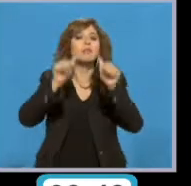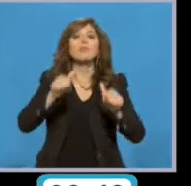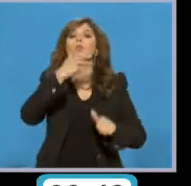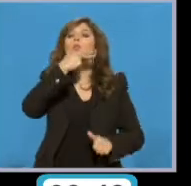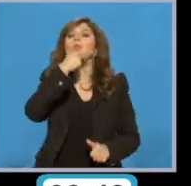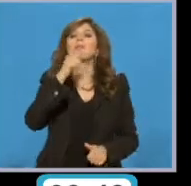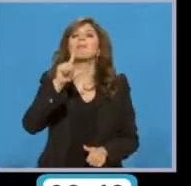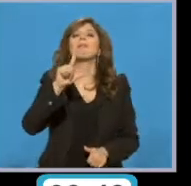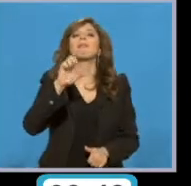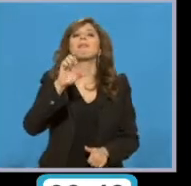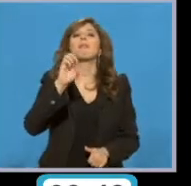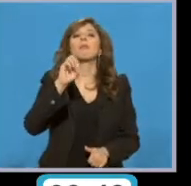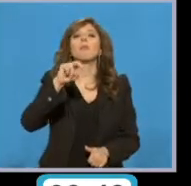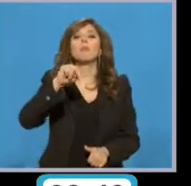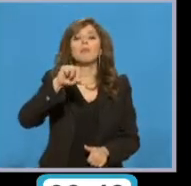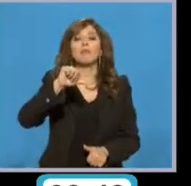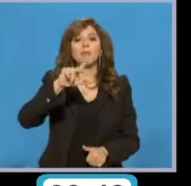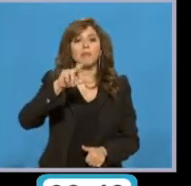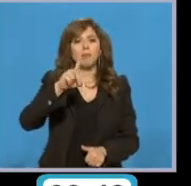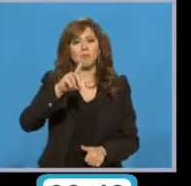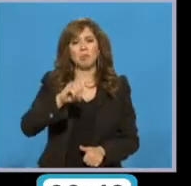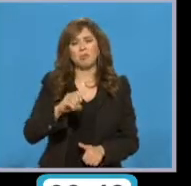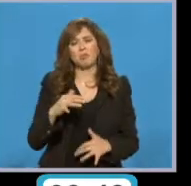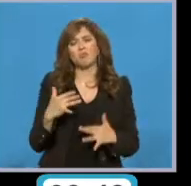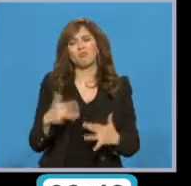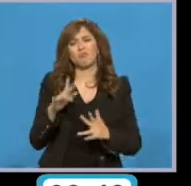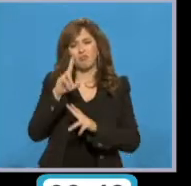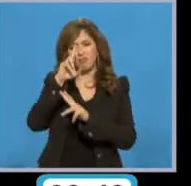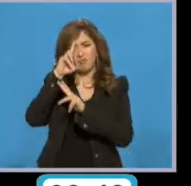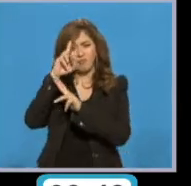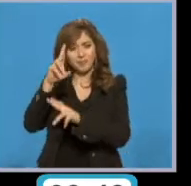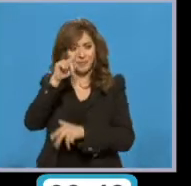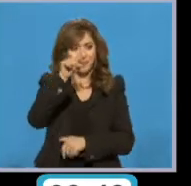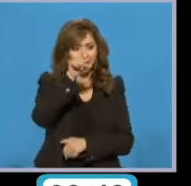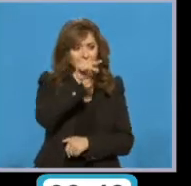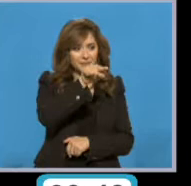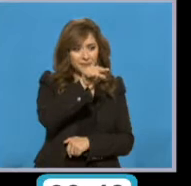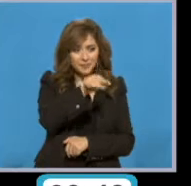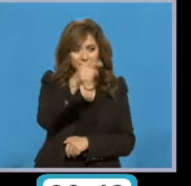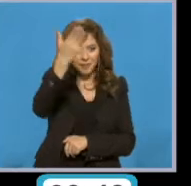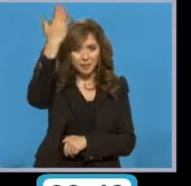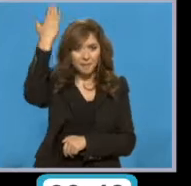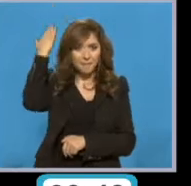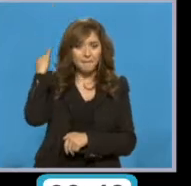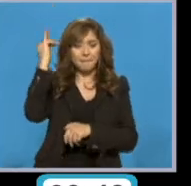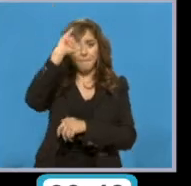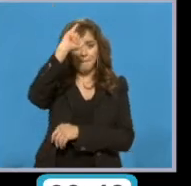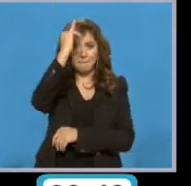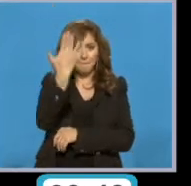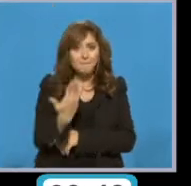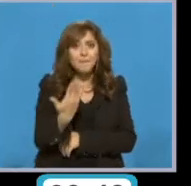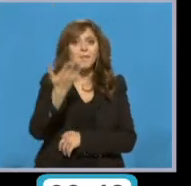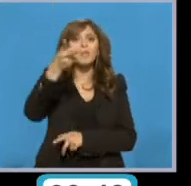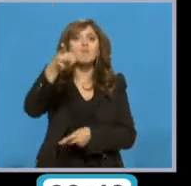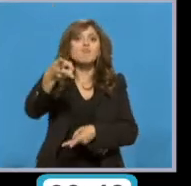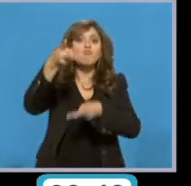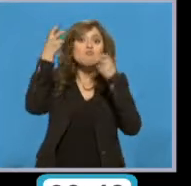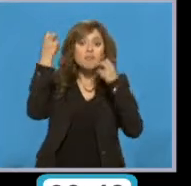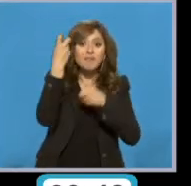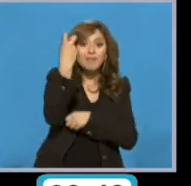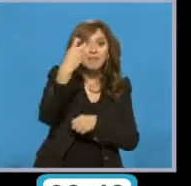Leonardo es por supuesto una figura icónica y... Esa es la imagen de cuando se la Esa es robaron. la imagen del muro vacío del Louvre, justo